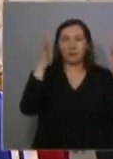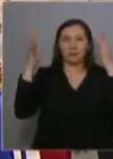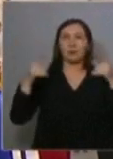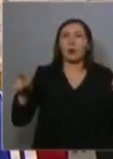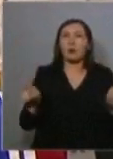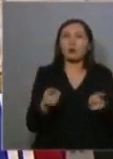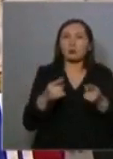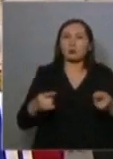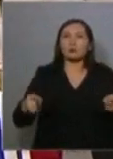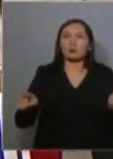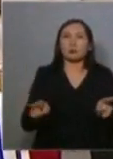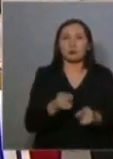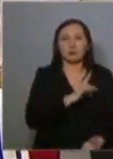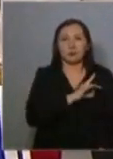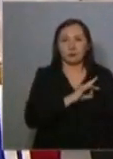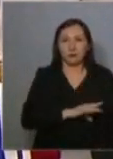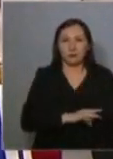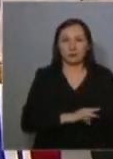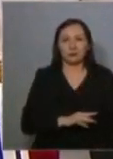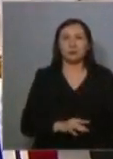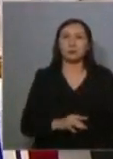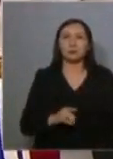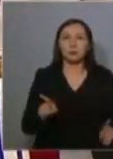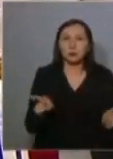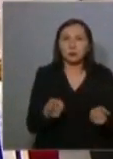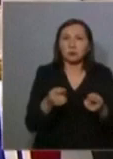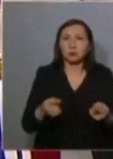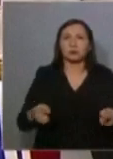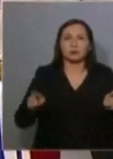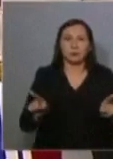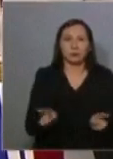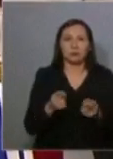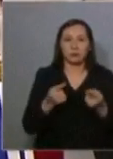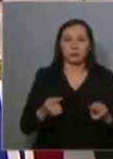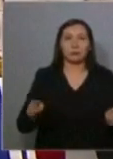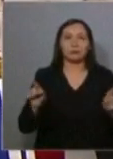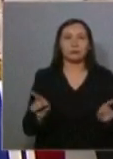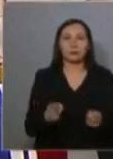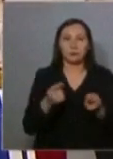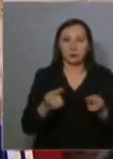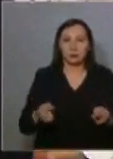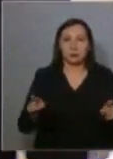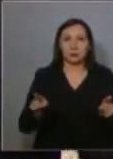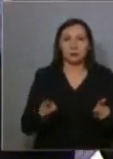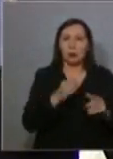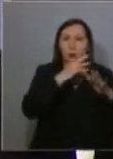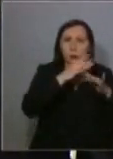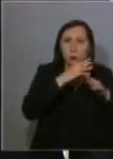de la socialdemocracia europea, para convertir a Chile, según sus palabras, en la tumba del neoliberalismo.